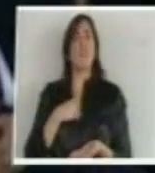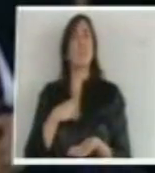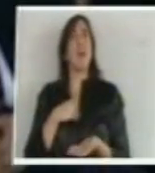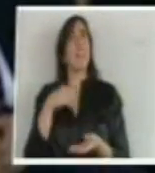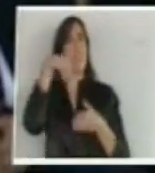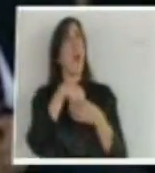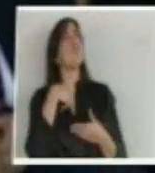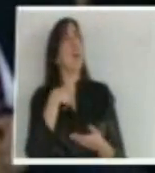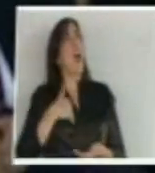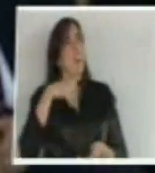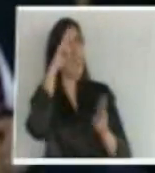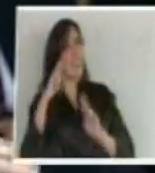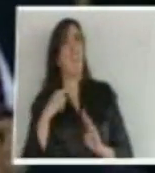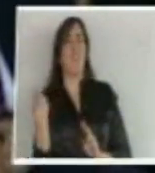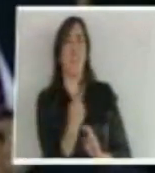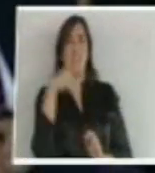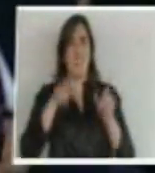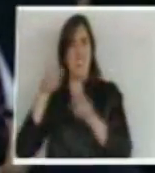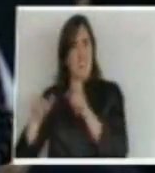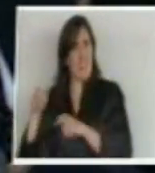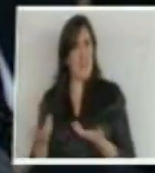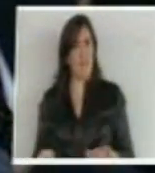patria. Pero